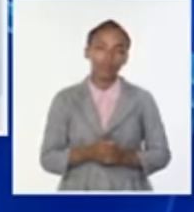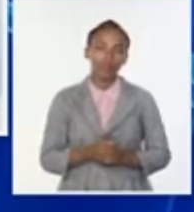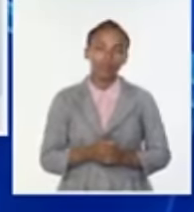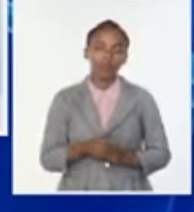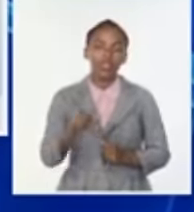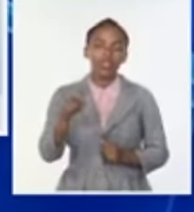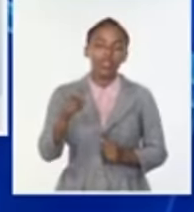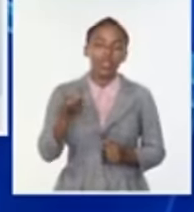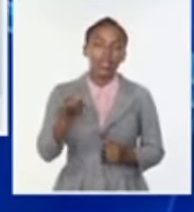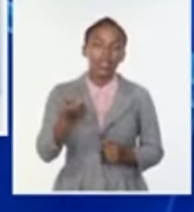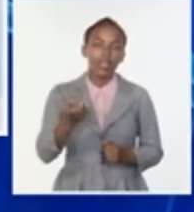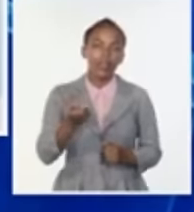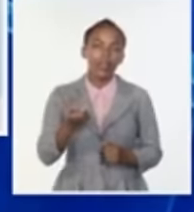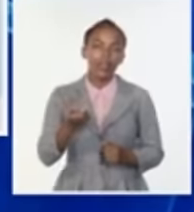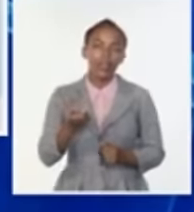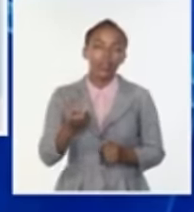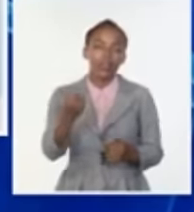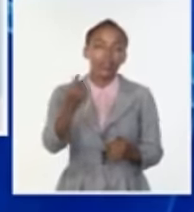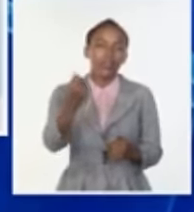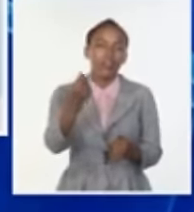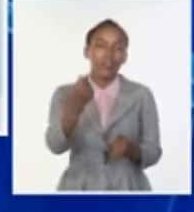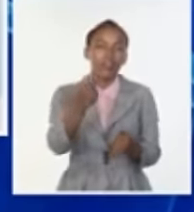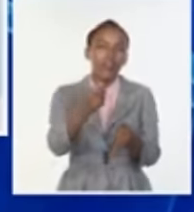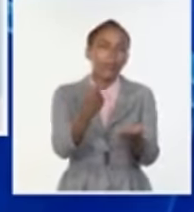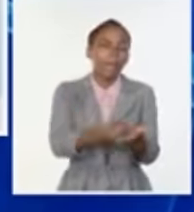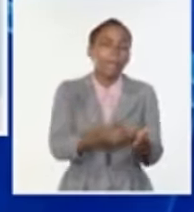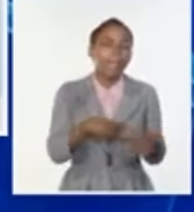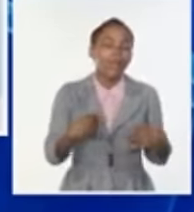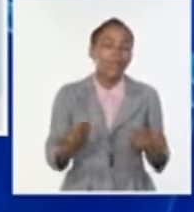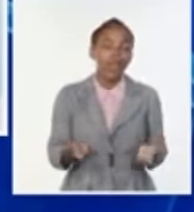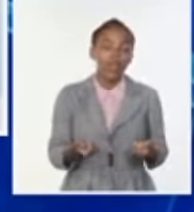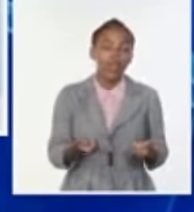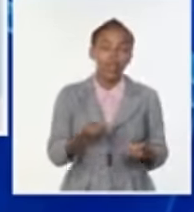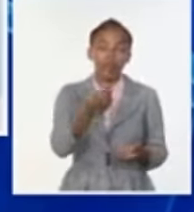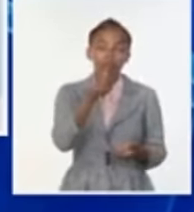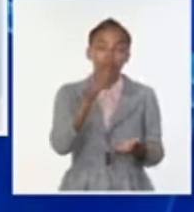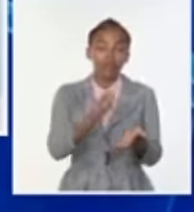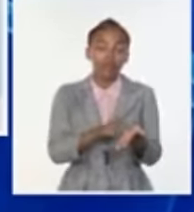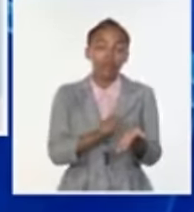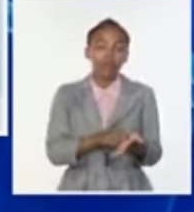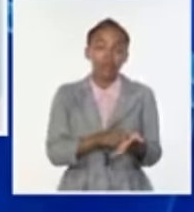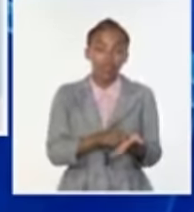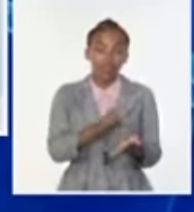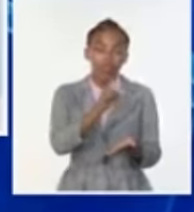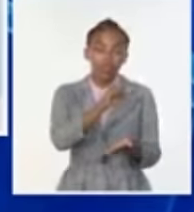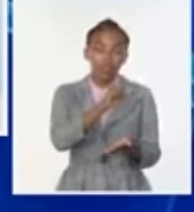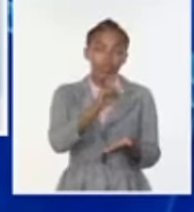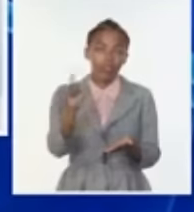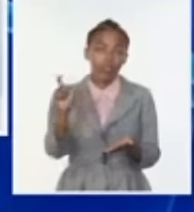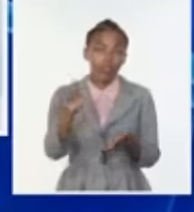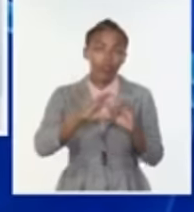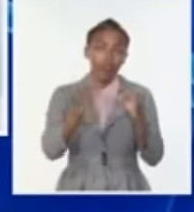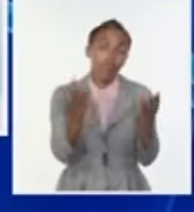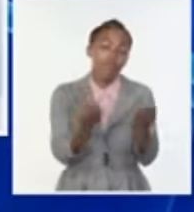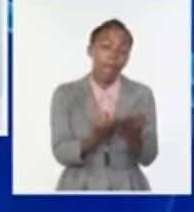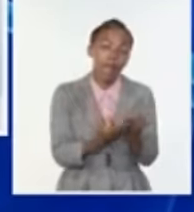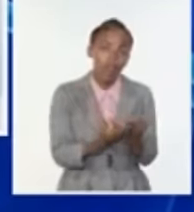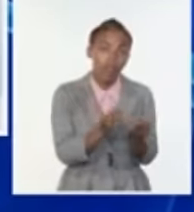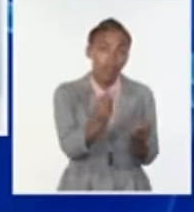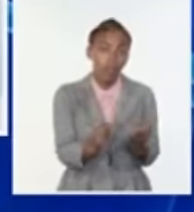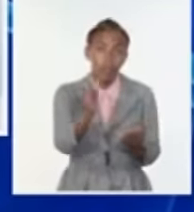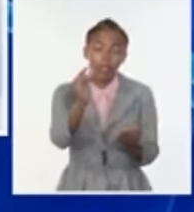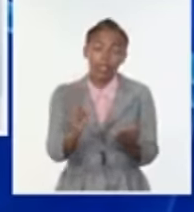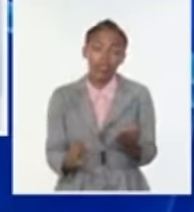consume la mayor parte de este subsidio? Es la canasta familiar normada, que todo